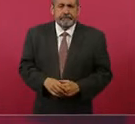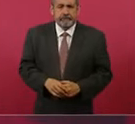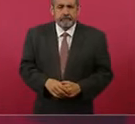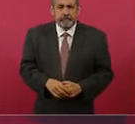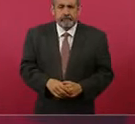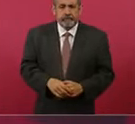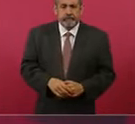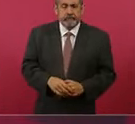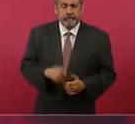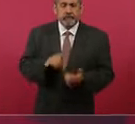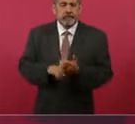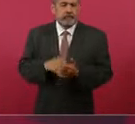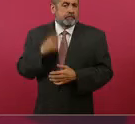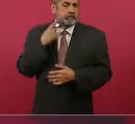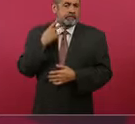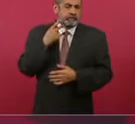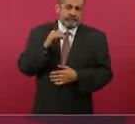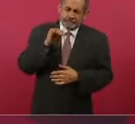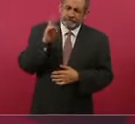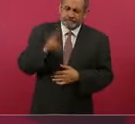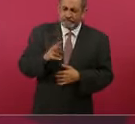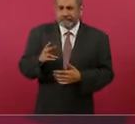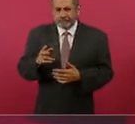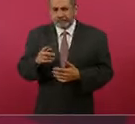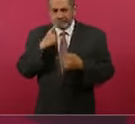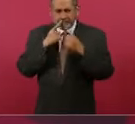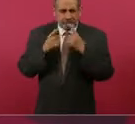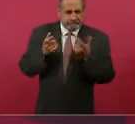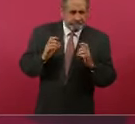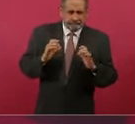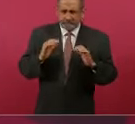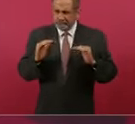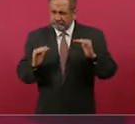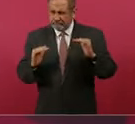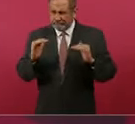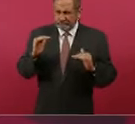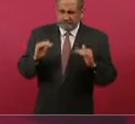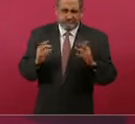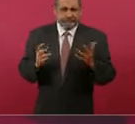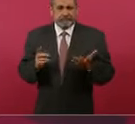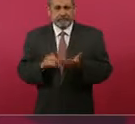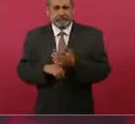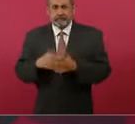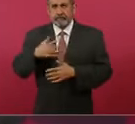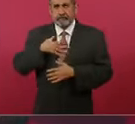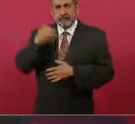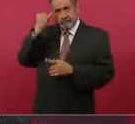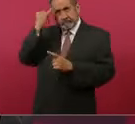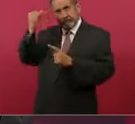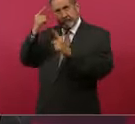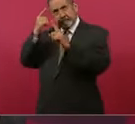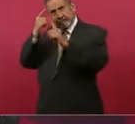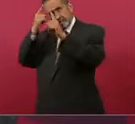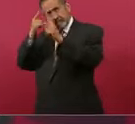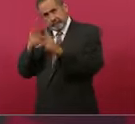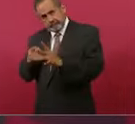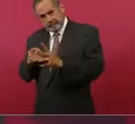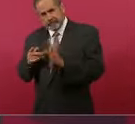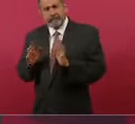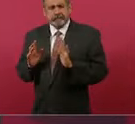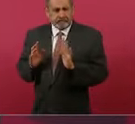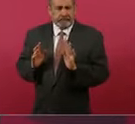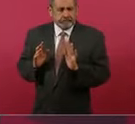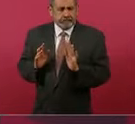La política, sí, en efecto, es el equilibrio entre principios